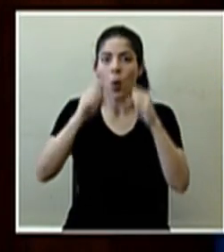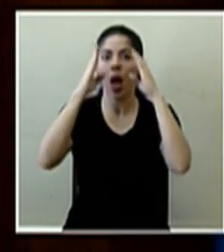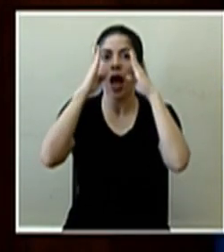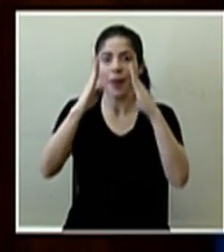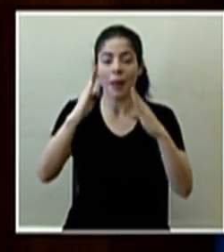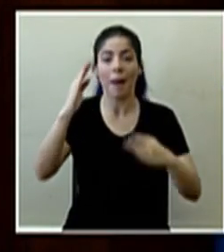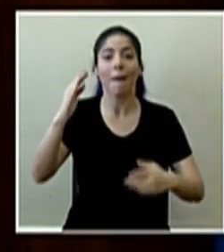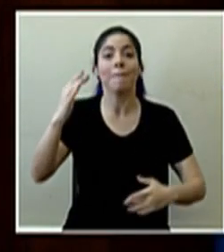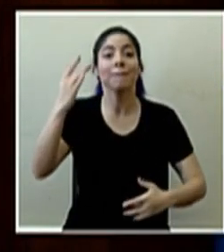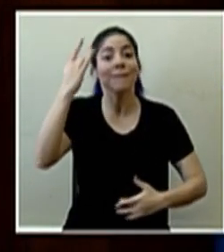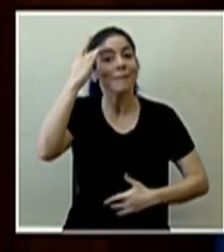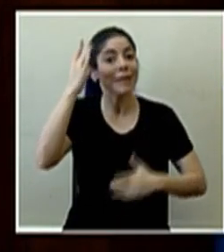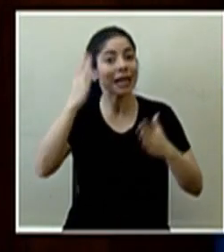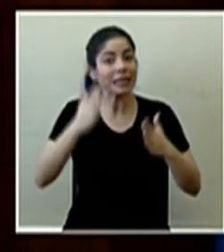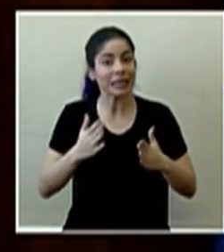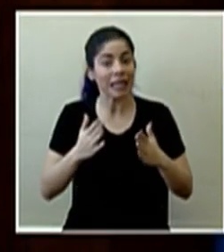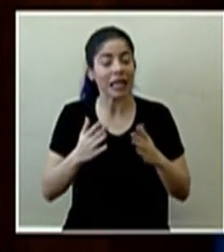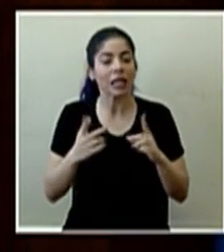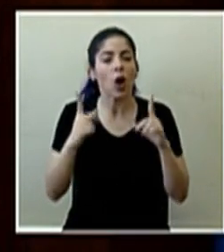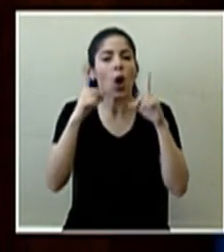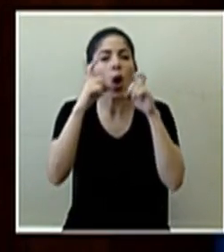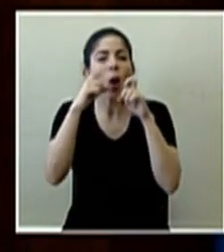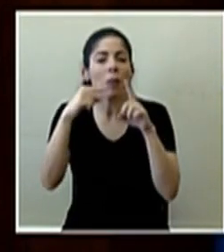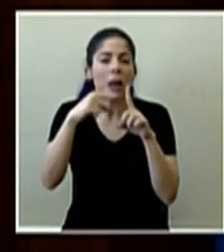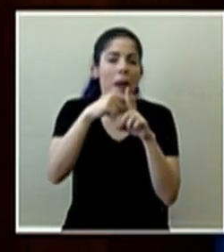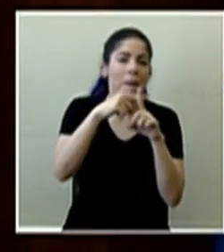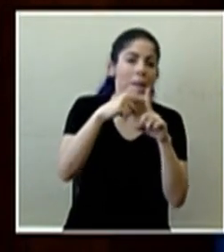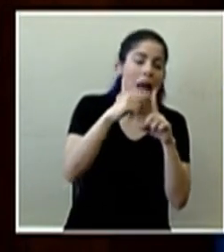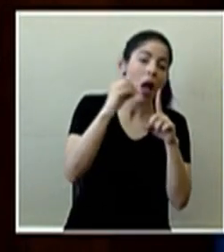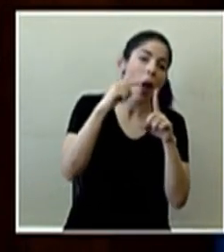de complejidad media a media alta.